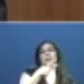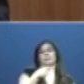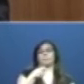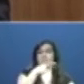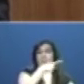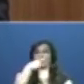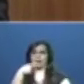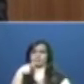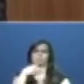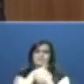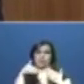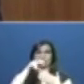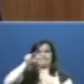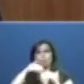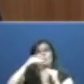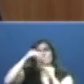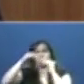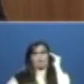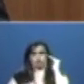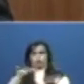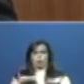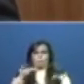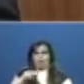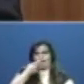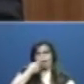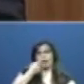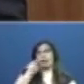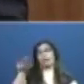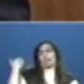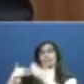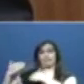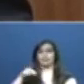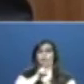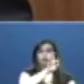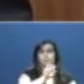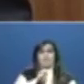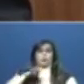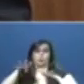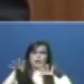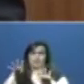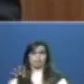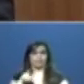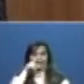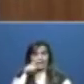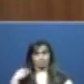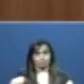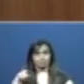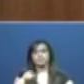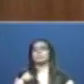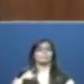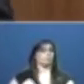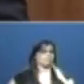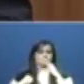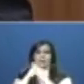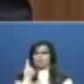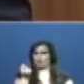euros menos que en 2009 año que marcó su techo histórico esto